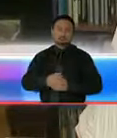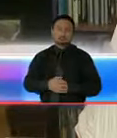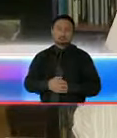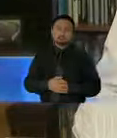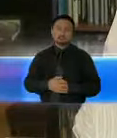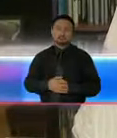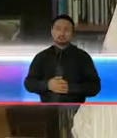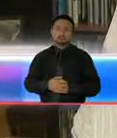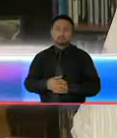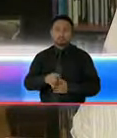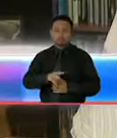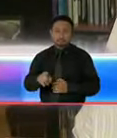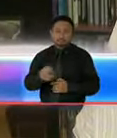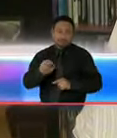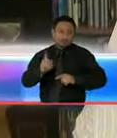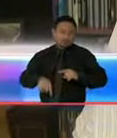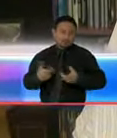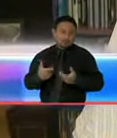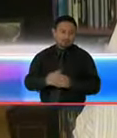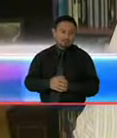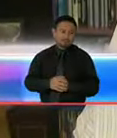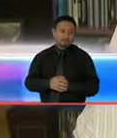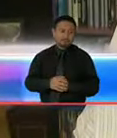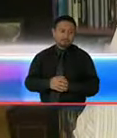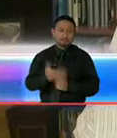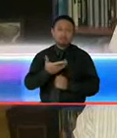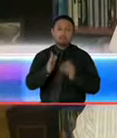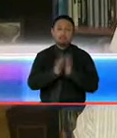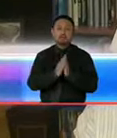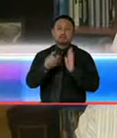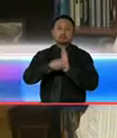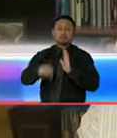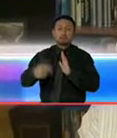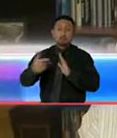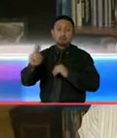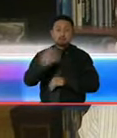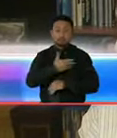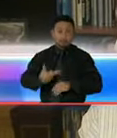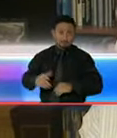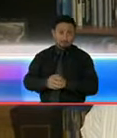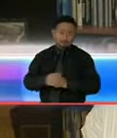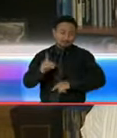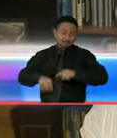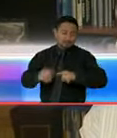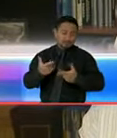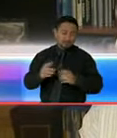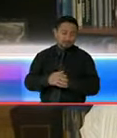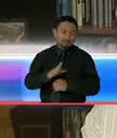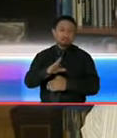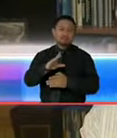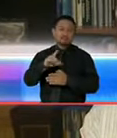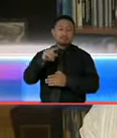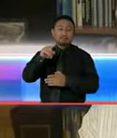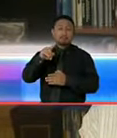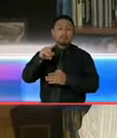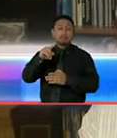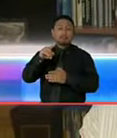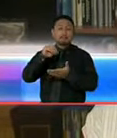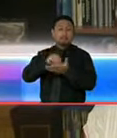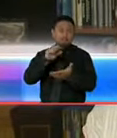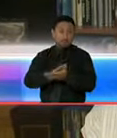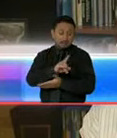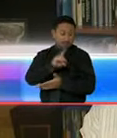no cabe lo que dice o lo que pide la defensa del vicepresidente, porque si se aplica el principio de favorabilidad y por